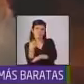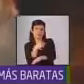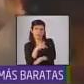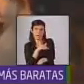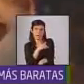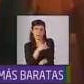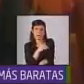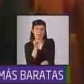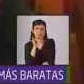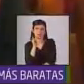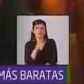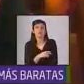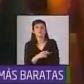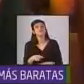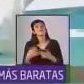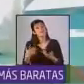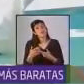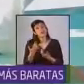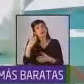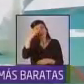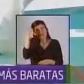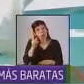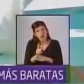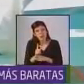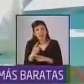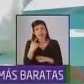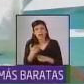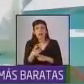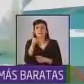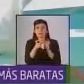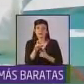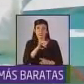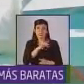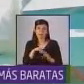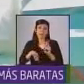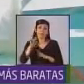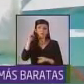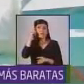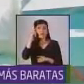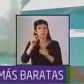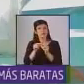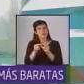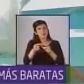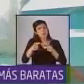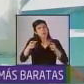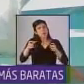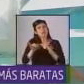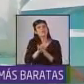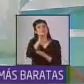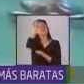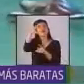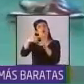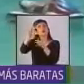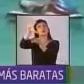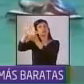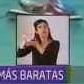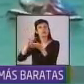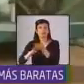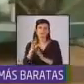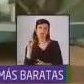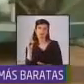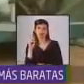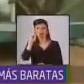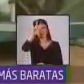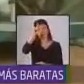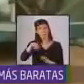Pero no debemos dejar de lado que cada día más chilenos eligen vacaciones en el extranjero, más aún cuando países como Bolivia, Perú y sobre